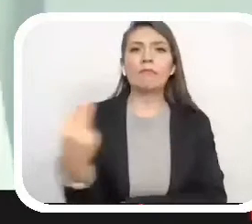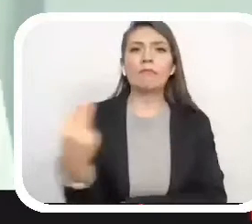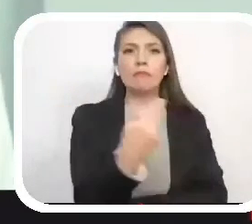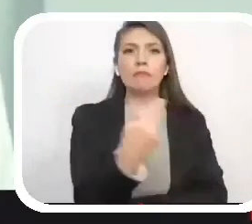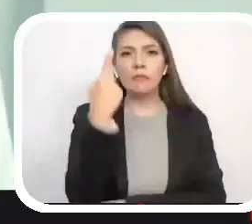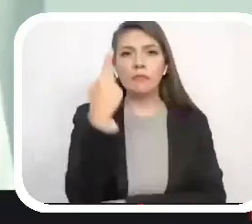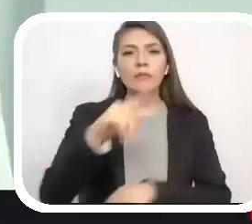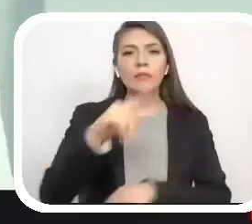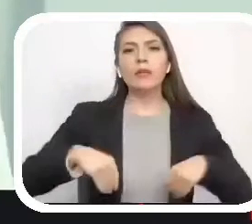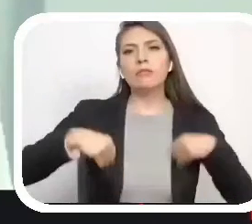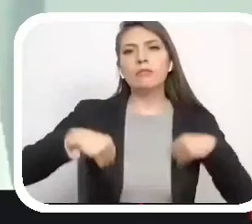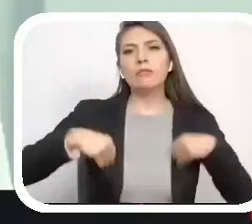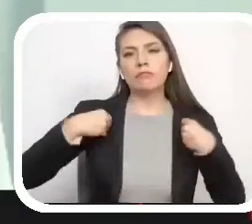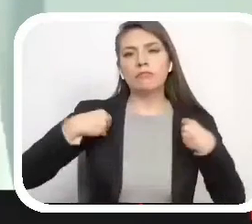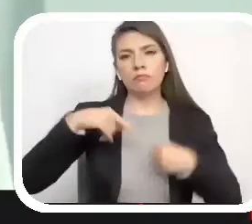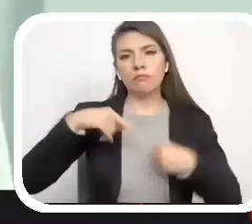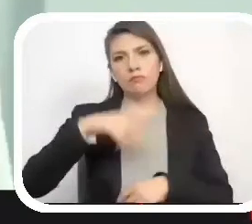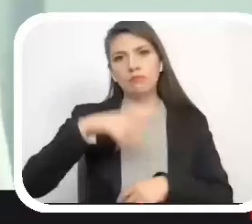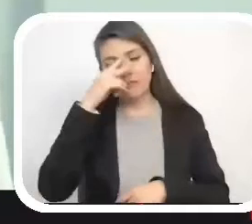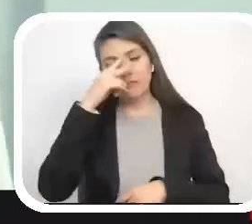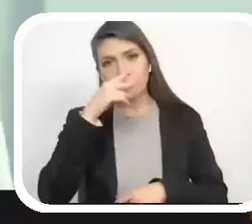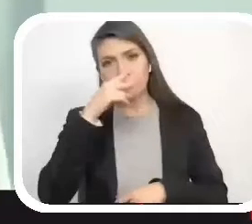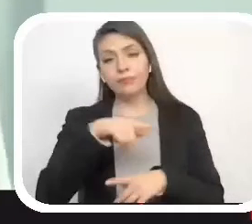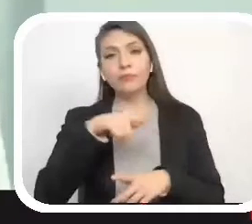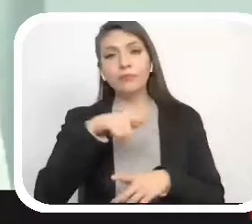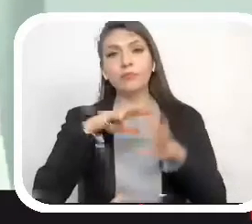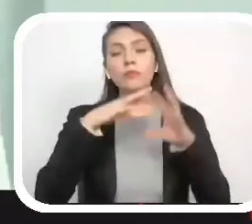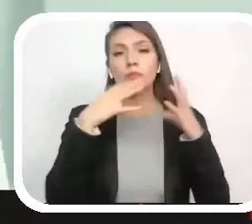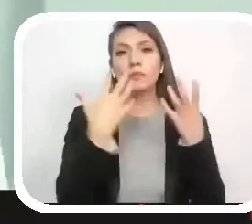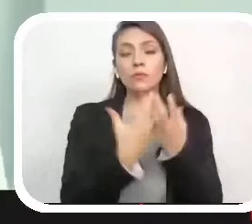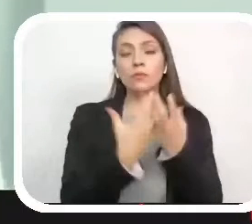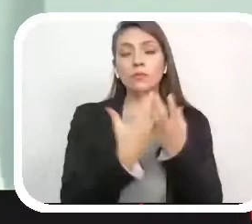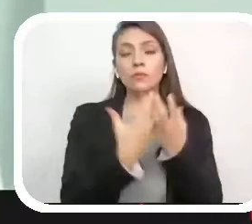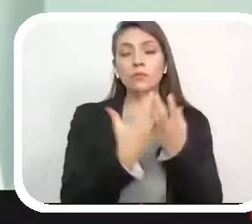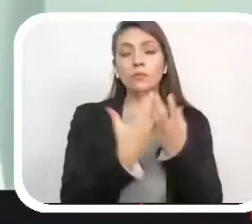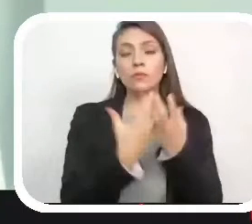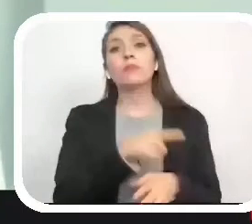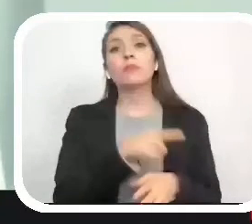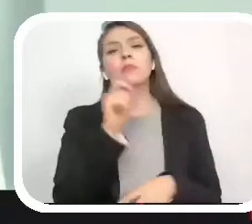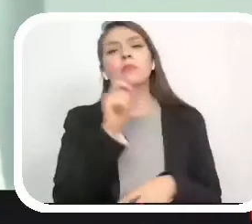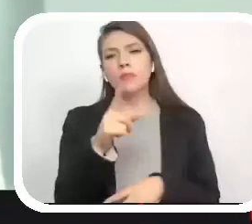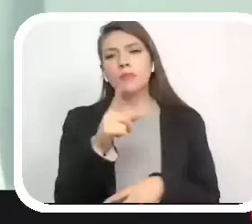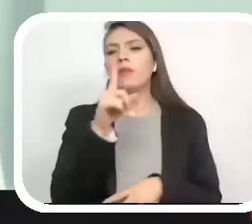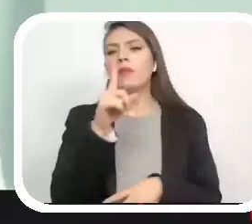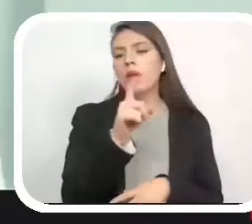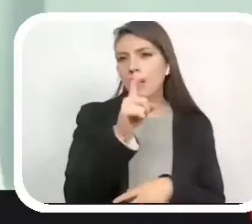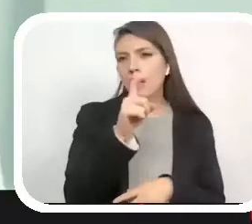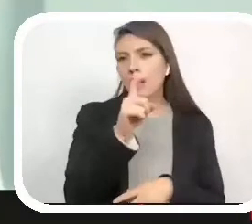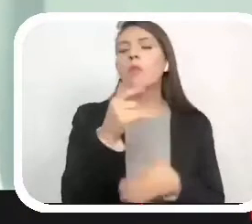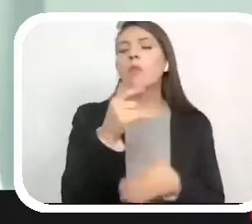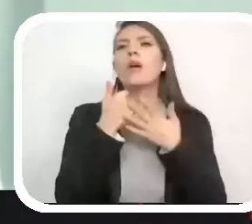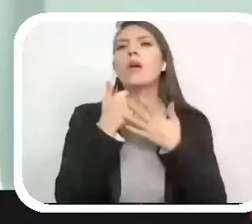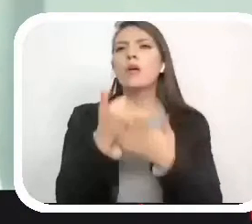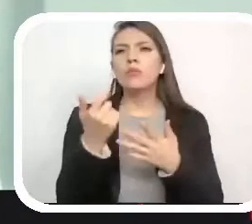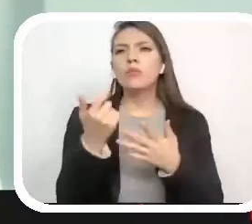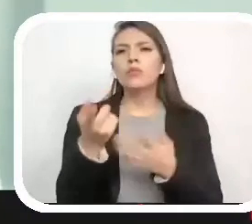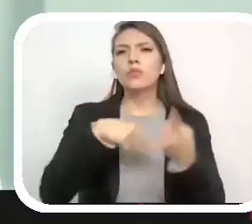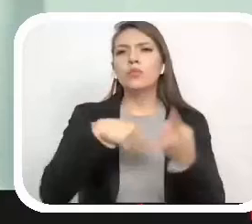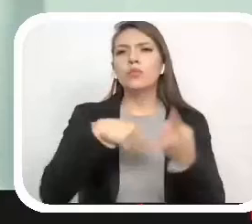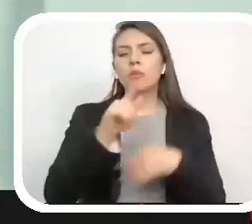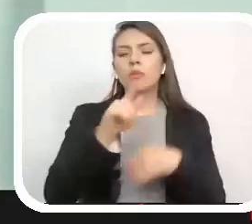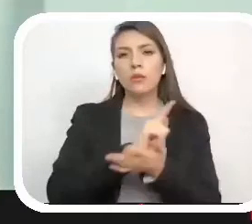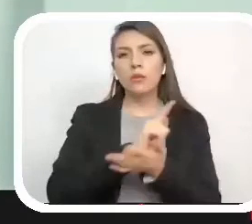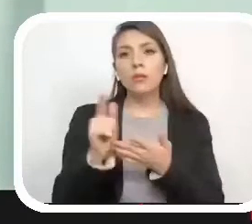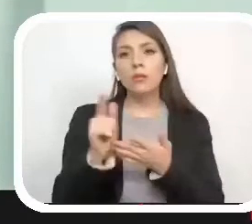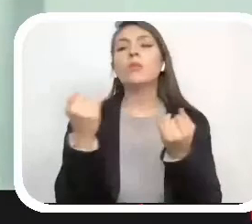parte fundamental en los ciclos de producción y distribución del agua. Purifican el aire que respiramos, regulan